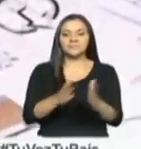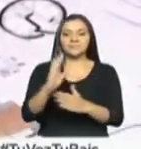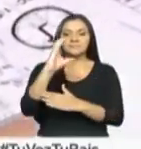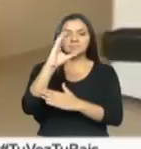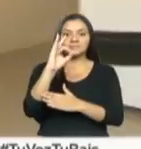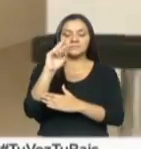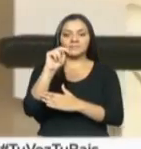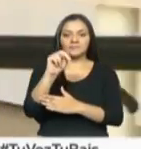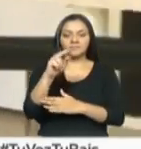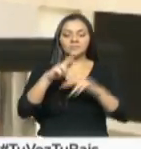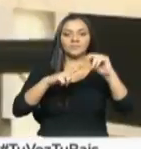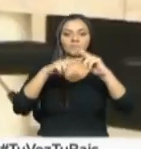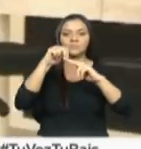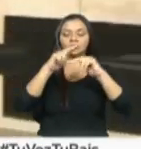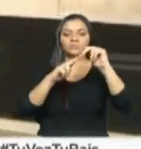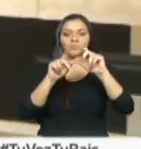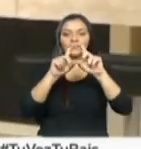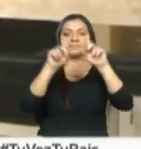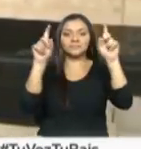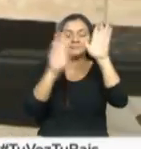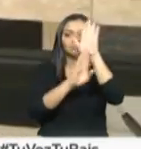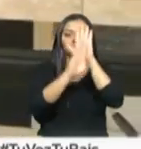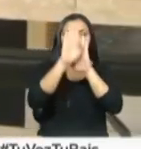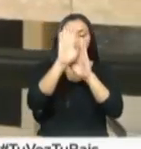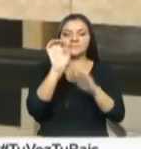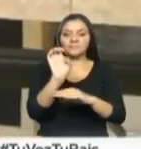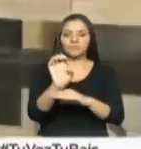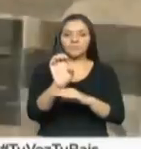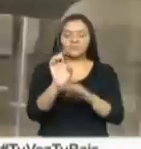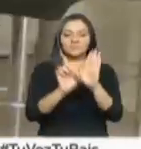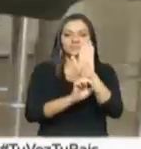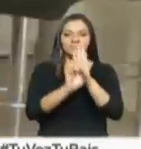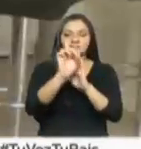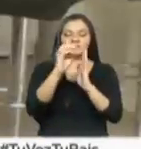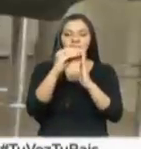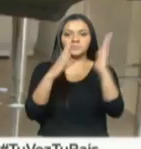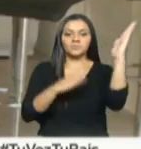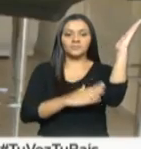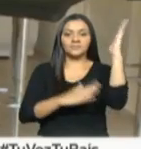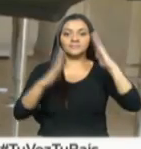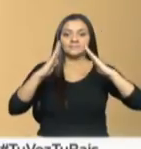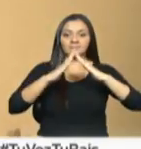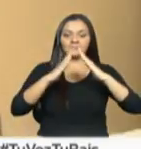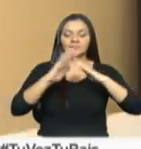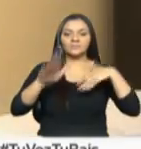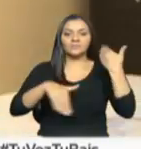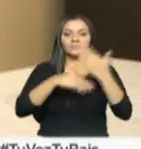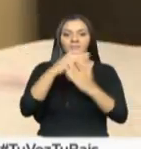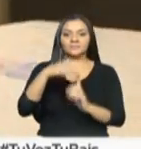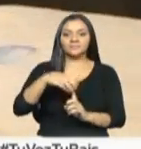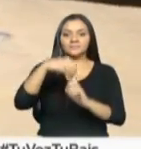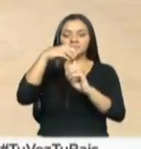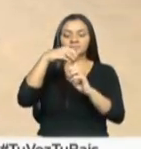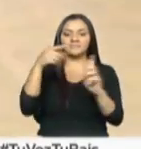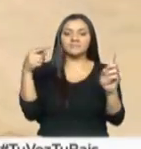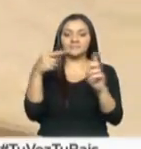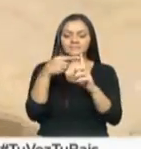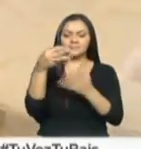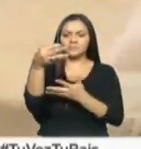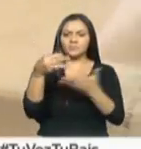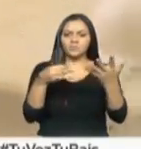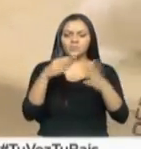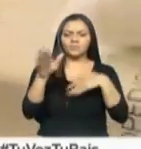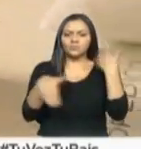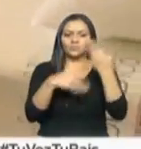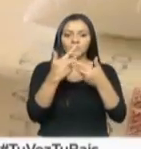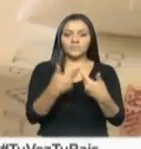que permite financiar a empresarios ecuatorianos el desarrollo de proyectos habitacionales de interés prioritario. En total, con esta línea